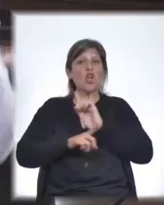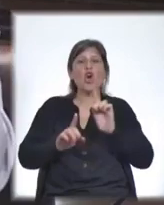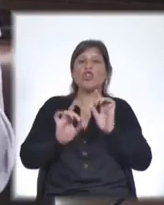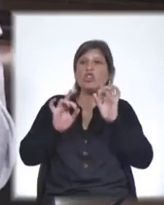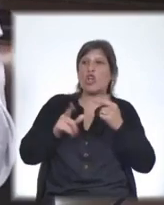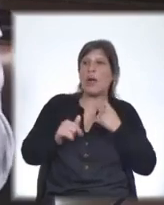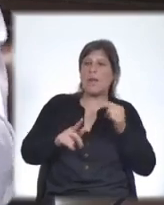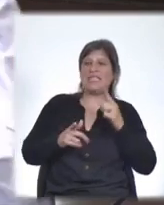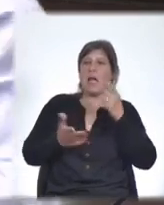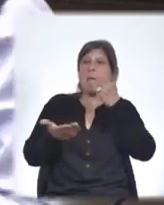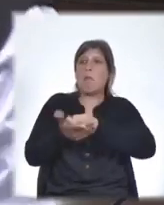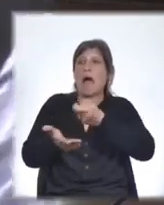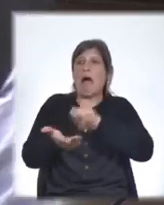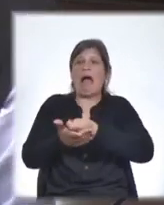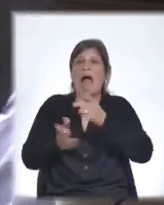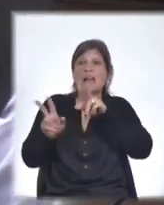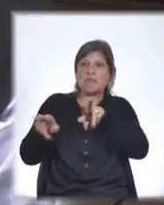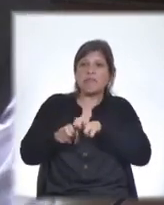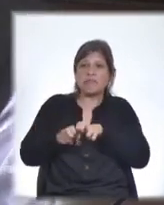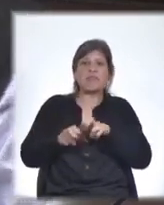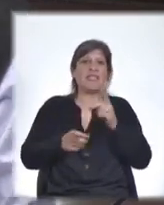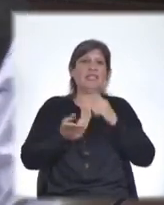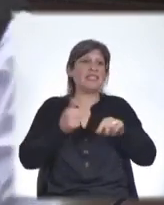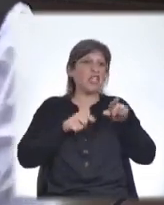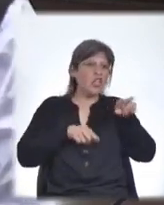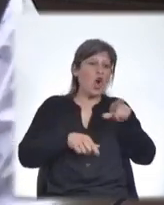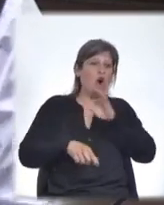lucro y de la ganancia, sino del Estado,